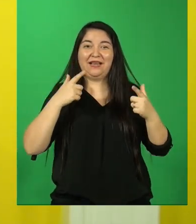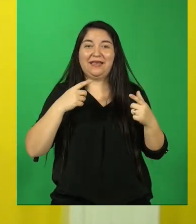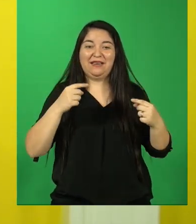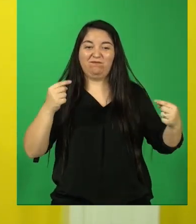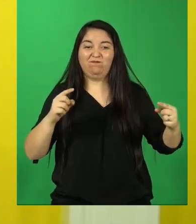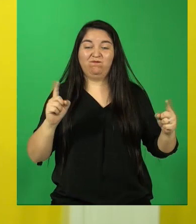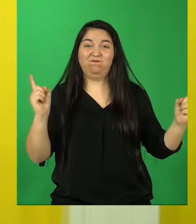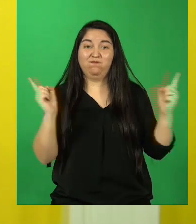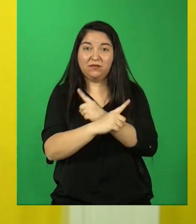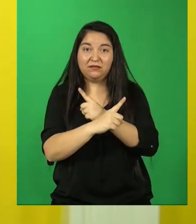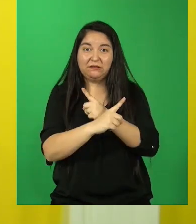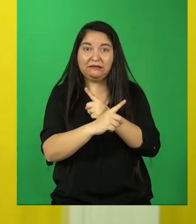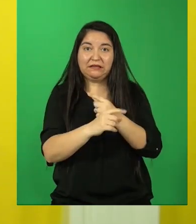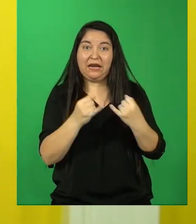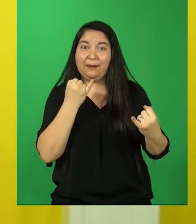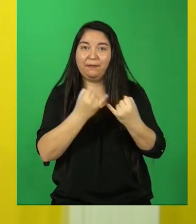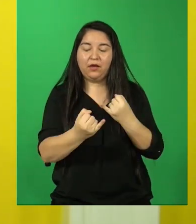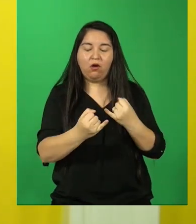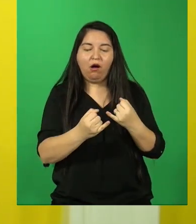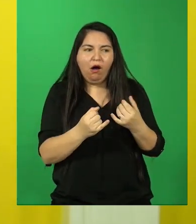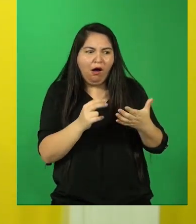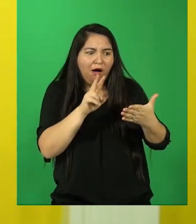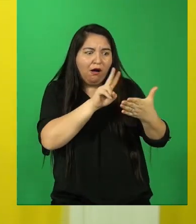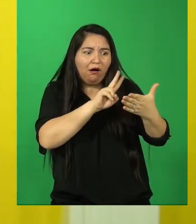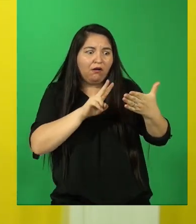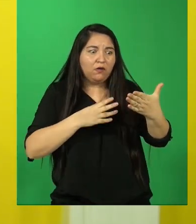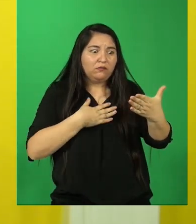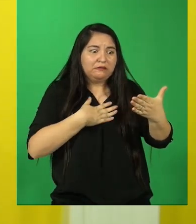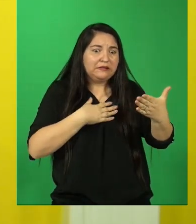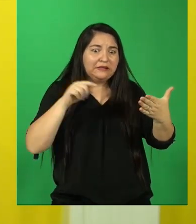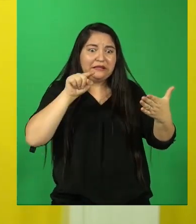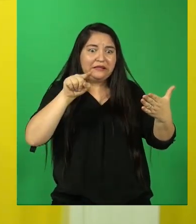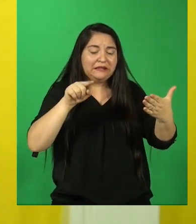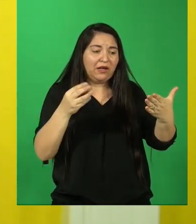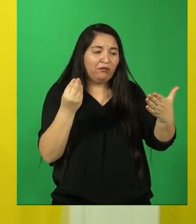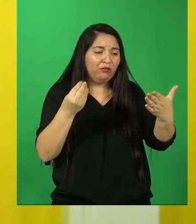quiere hacer de las suyas y va a dañar al